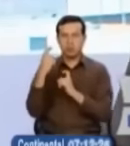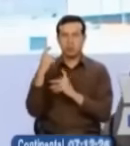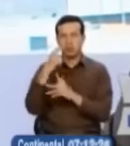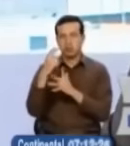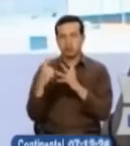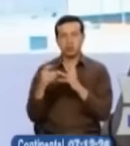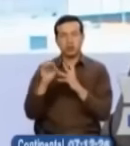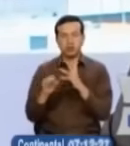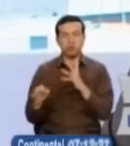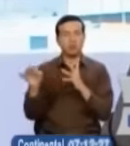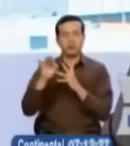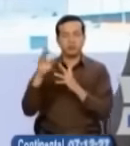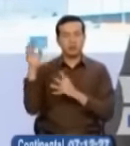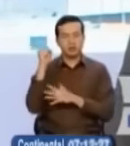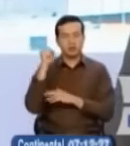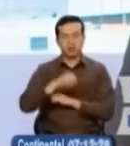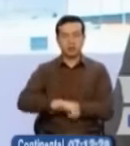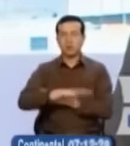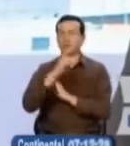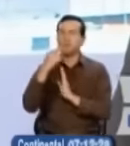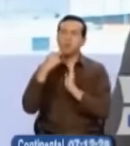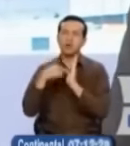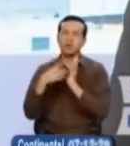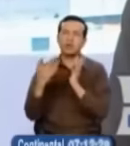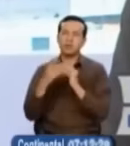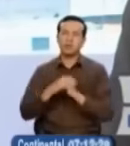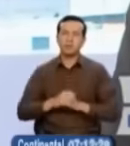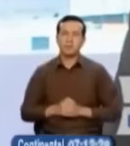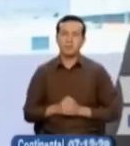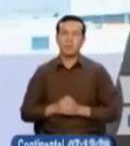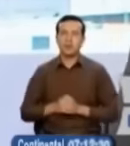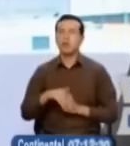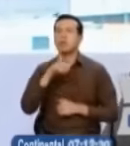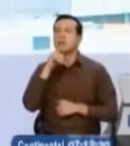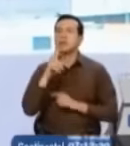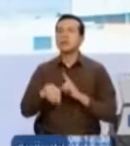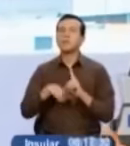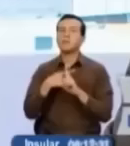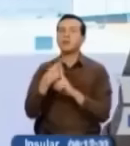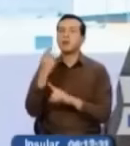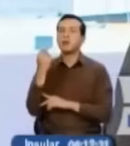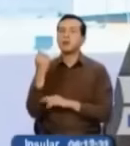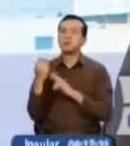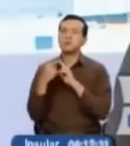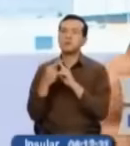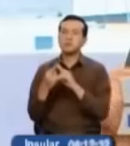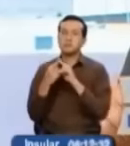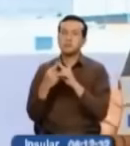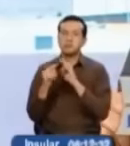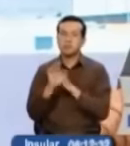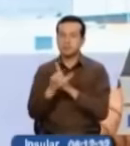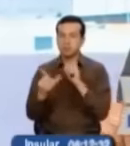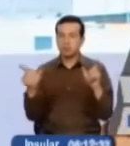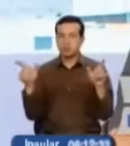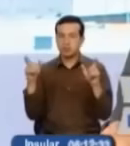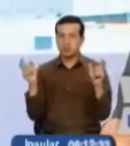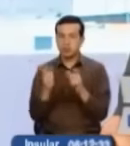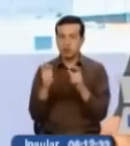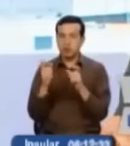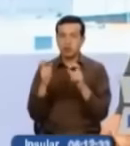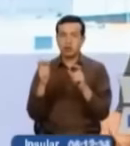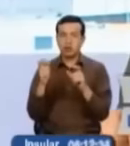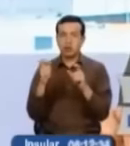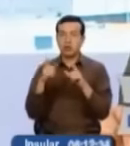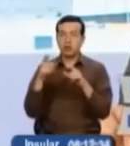que nos ayudan a responder de manera más clara. ¿Cómo cuáles? ¿Quiénes aportan más con crédito a estos emprendedores, a la